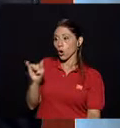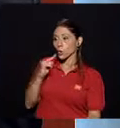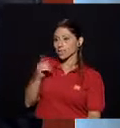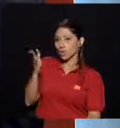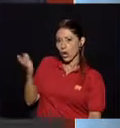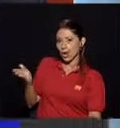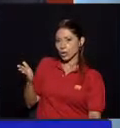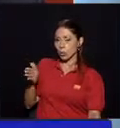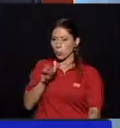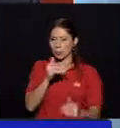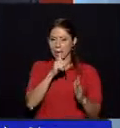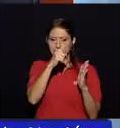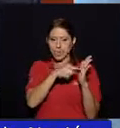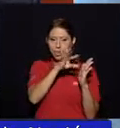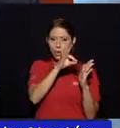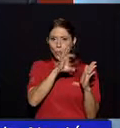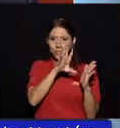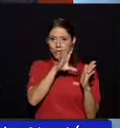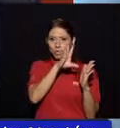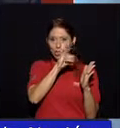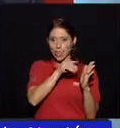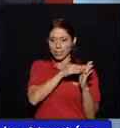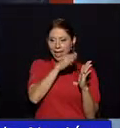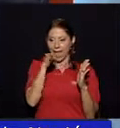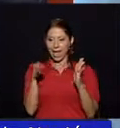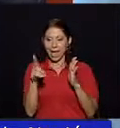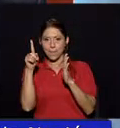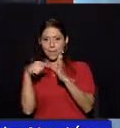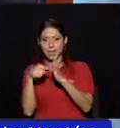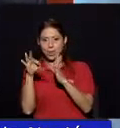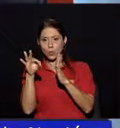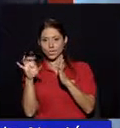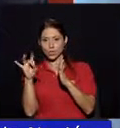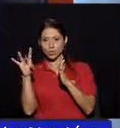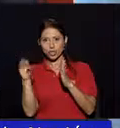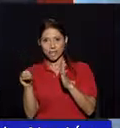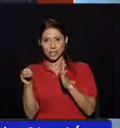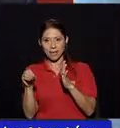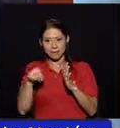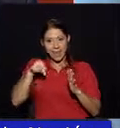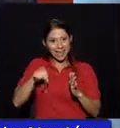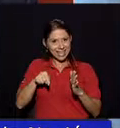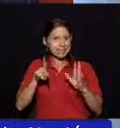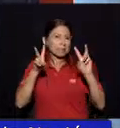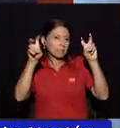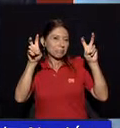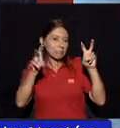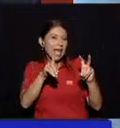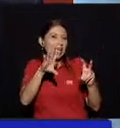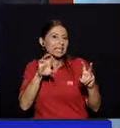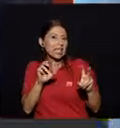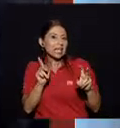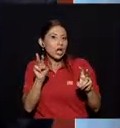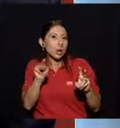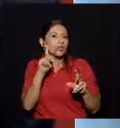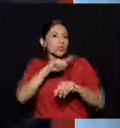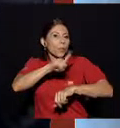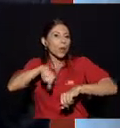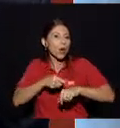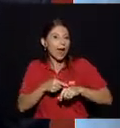1950 y 1980, los motores del desarrollo de este país iban a full. Uno podría decir que íbamos a 100 kilómetros por hora, si